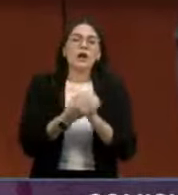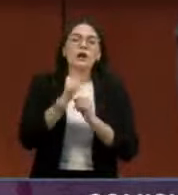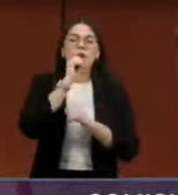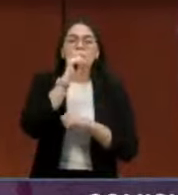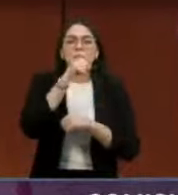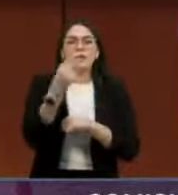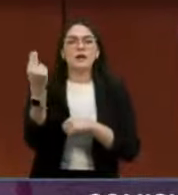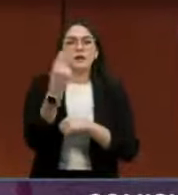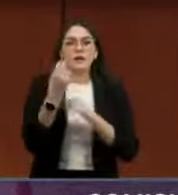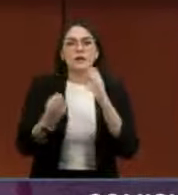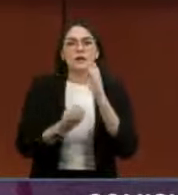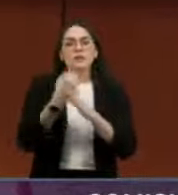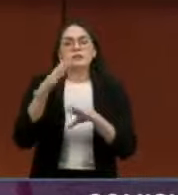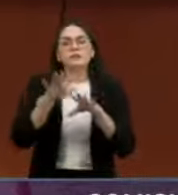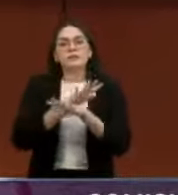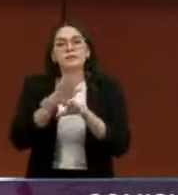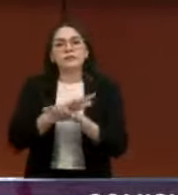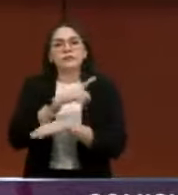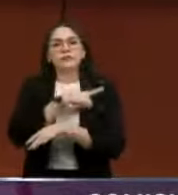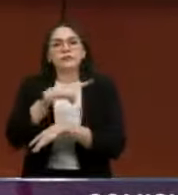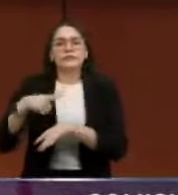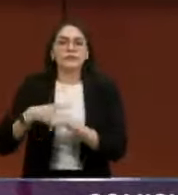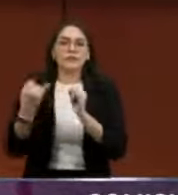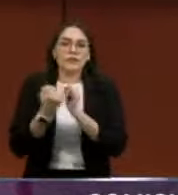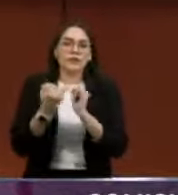ni afecta sus derechos,